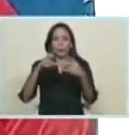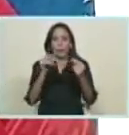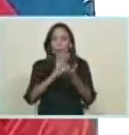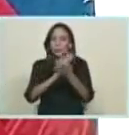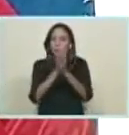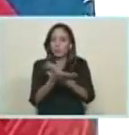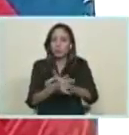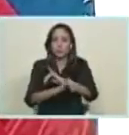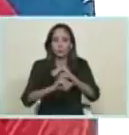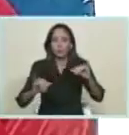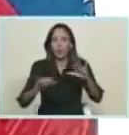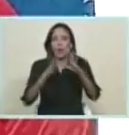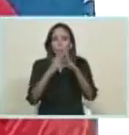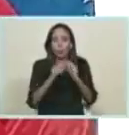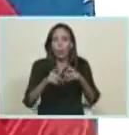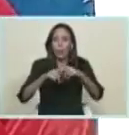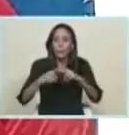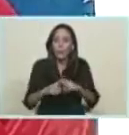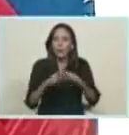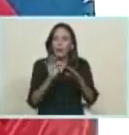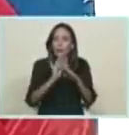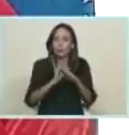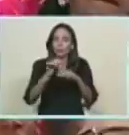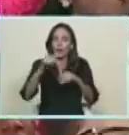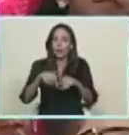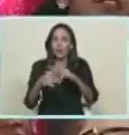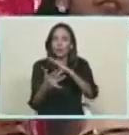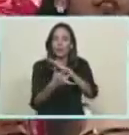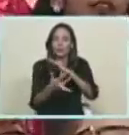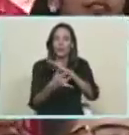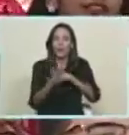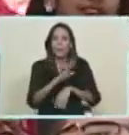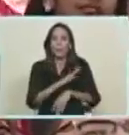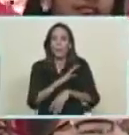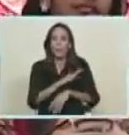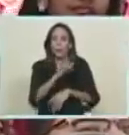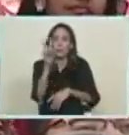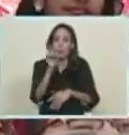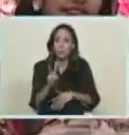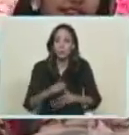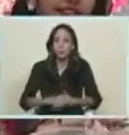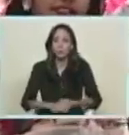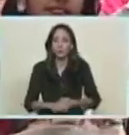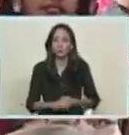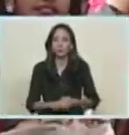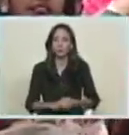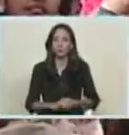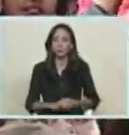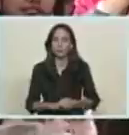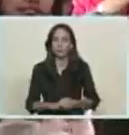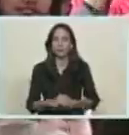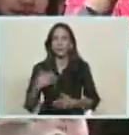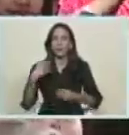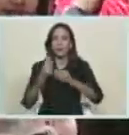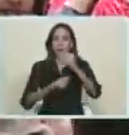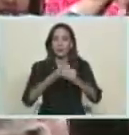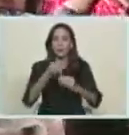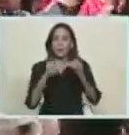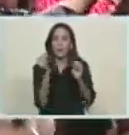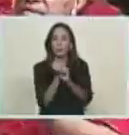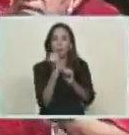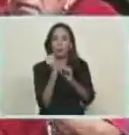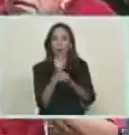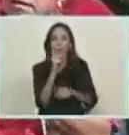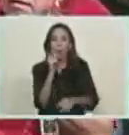acabar. Esa tuerca y esa máquina tiene que funcionar con tecnología propia, criolla, venezolana, hecha por los trabajadores de